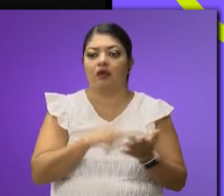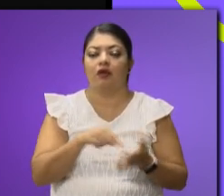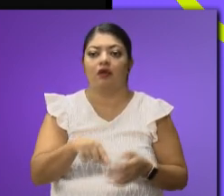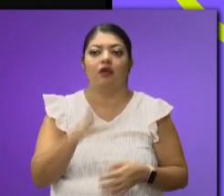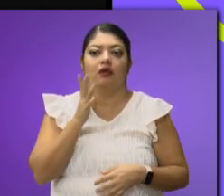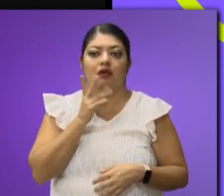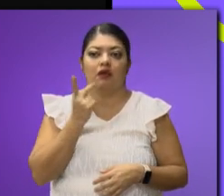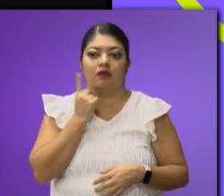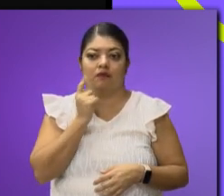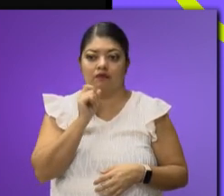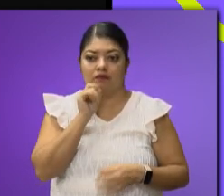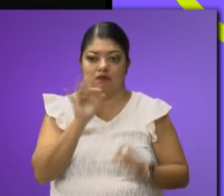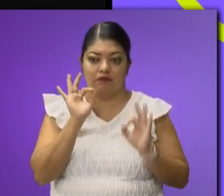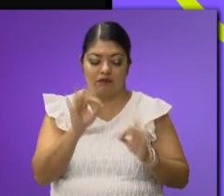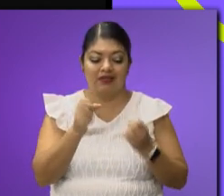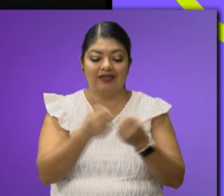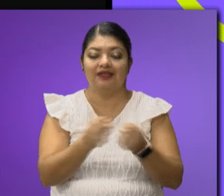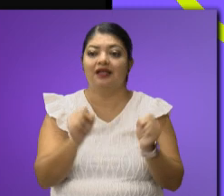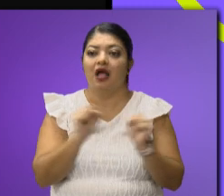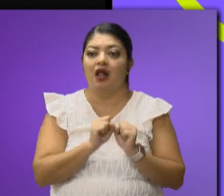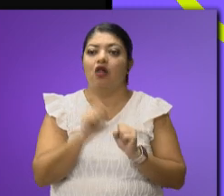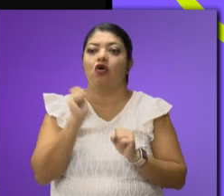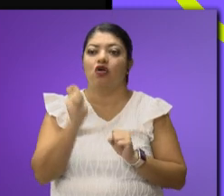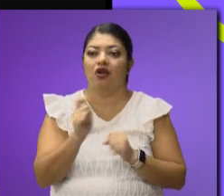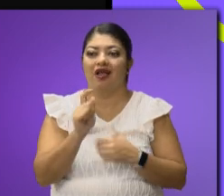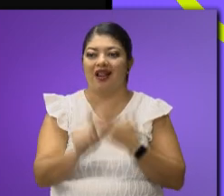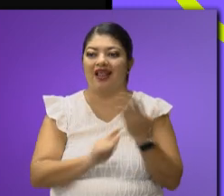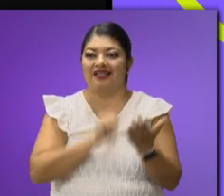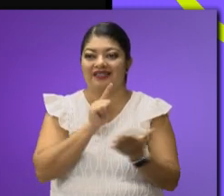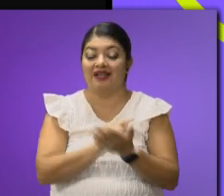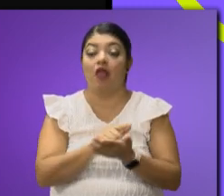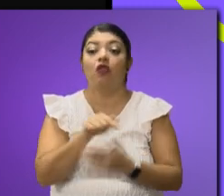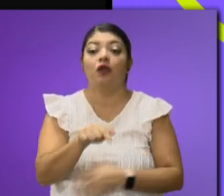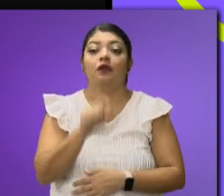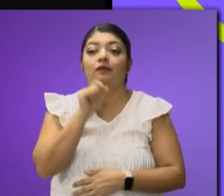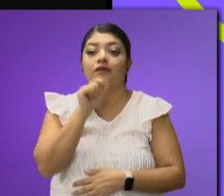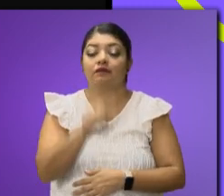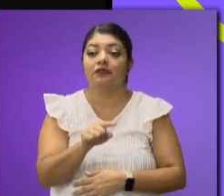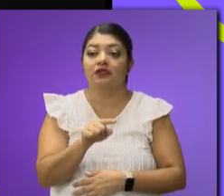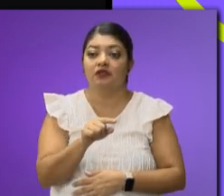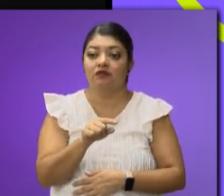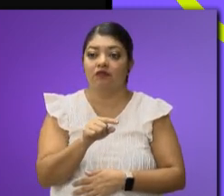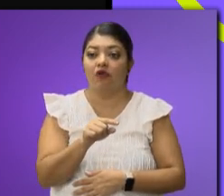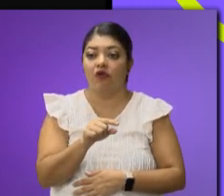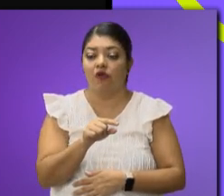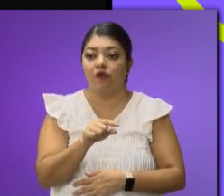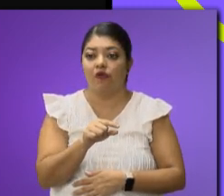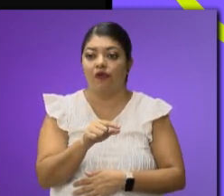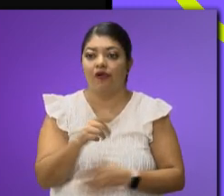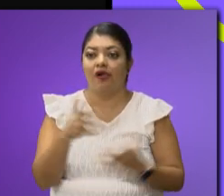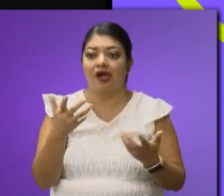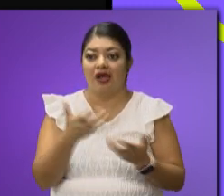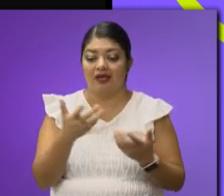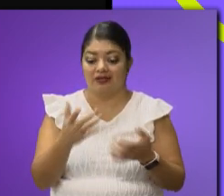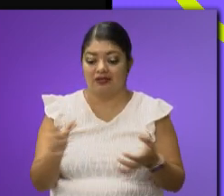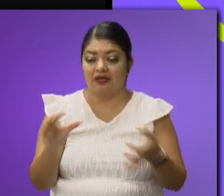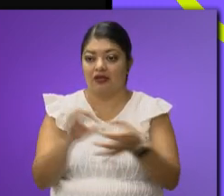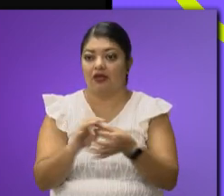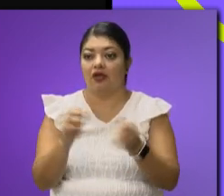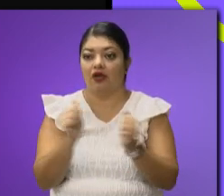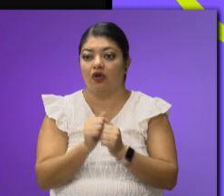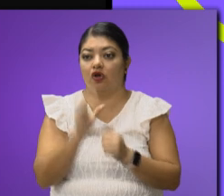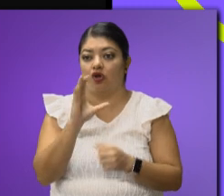Congreso, exactamente en el Salón de Legisladoras, en donde trataremos, en coordinación con la